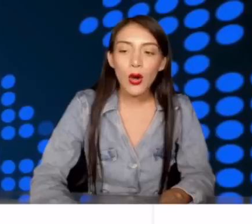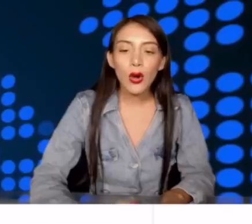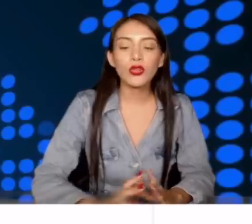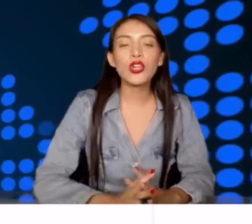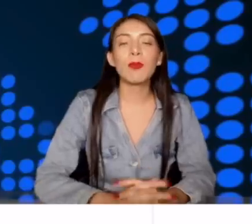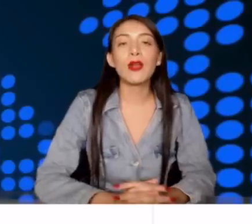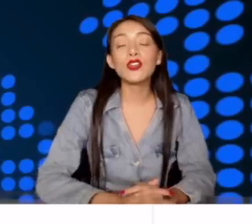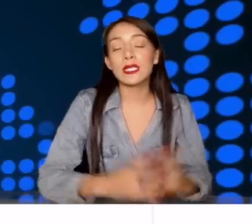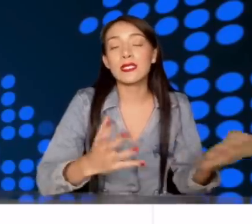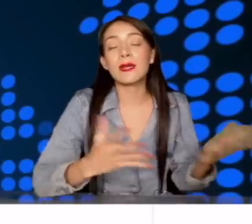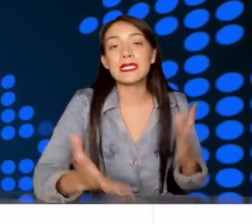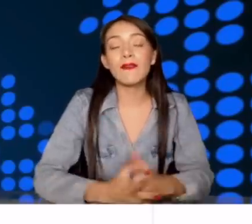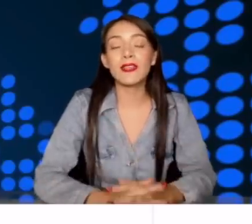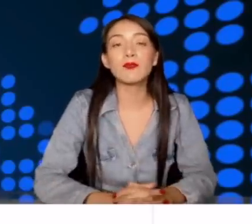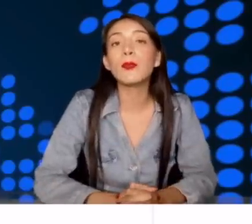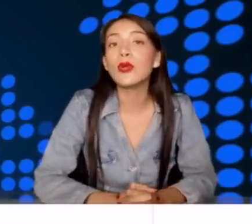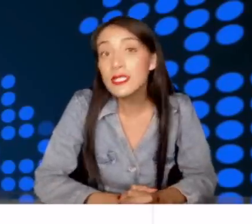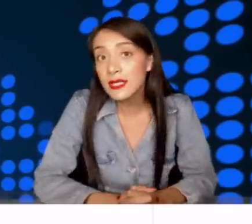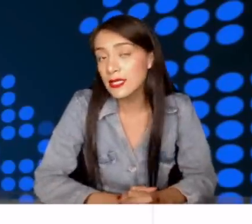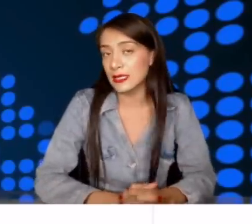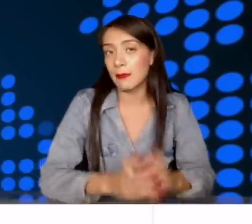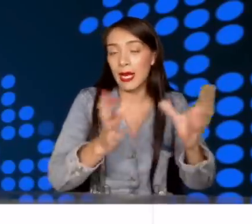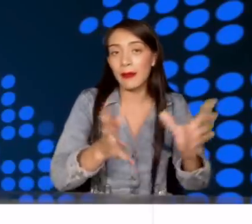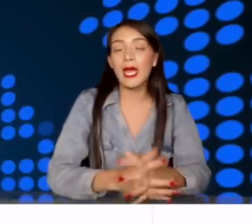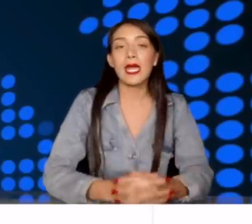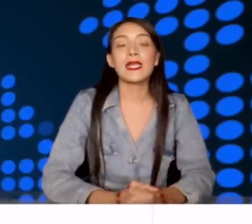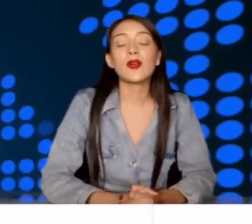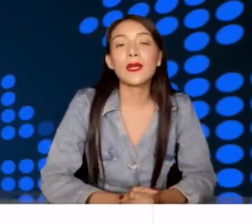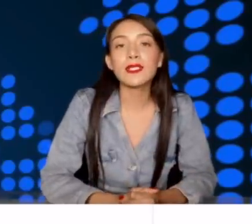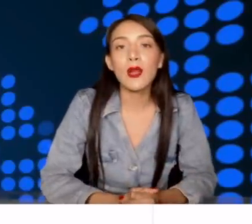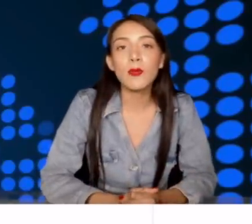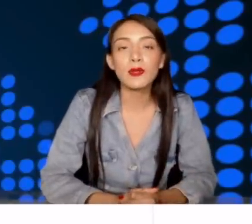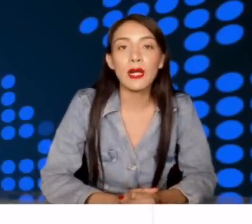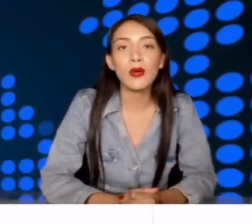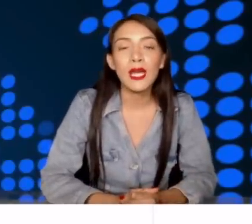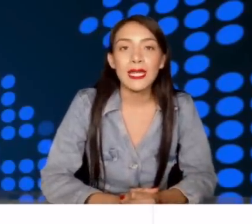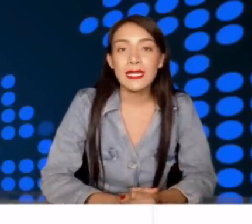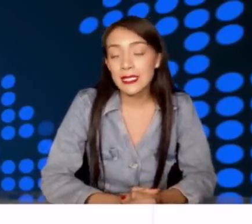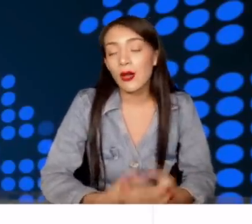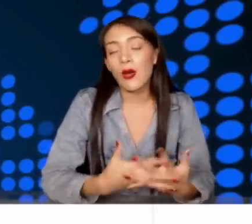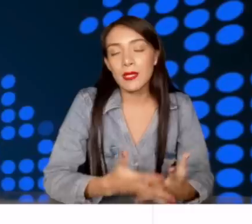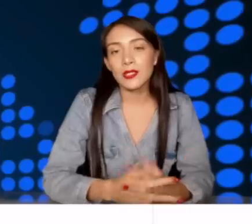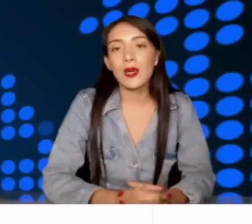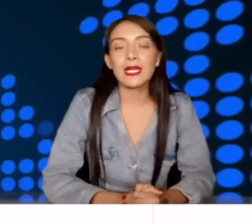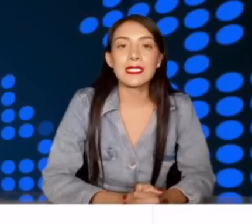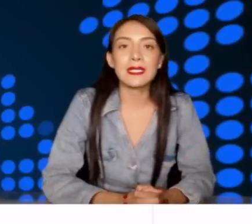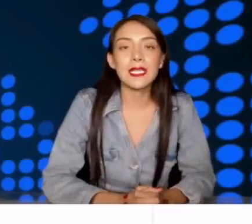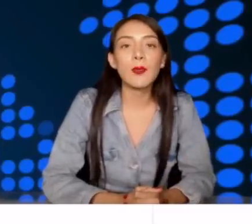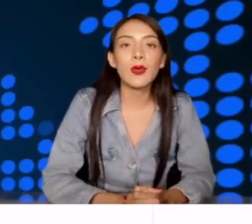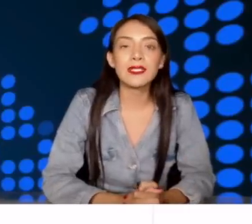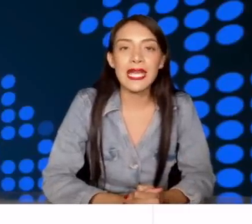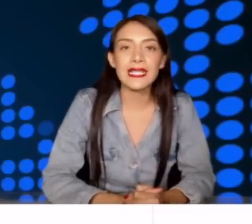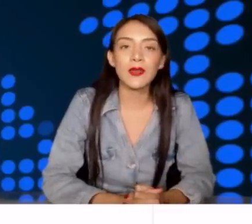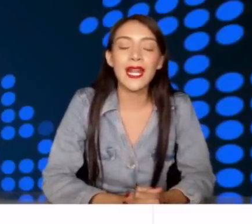arrancamos, todos los presidentes populistas, esta palabra, y recordemos que López Obrador dice o ha mencionado que si